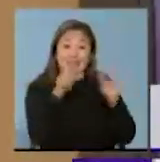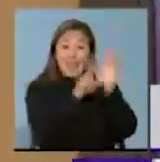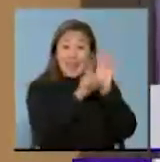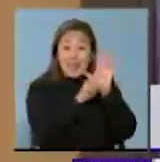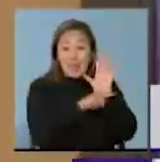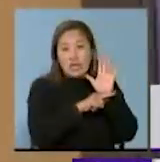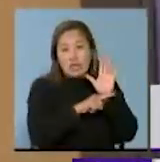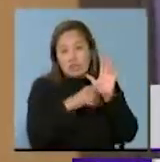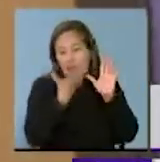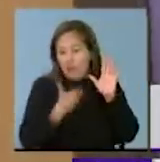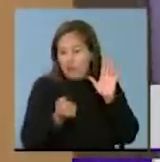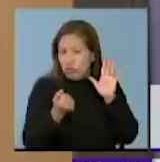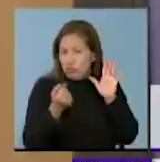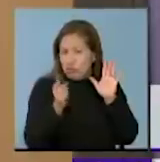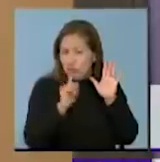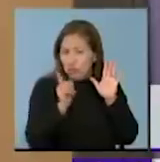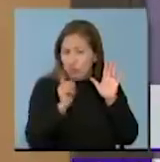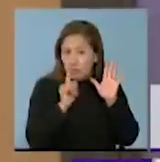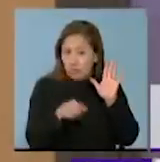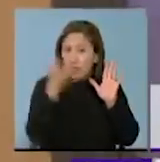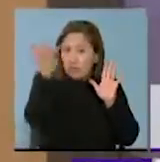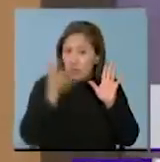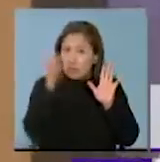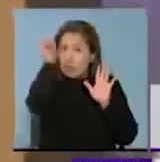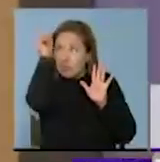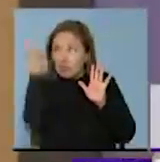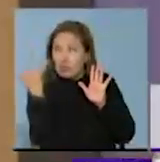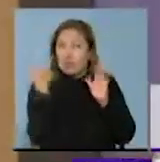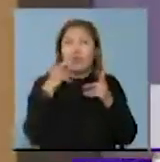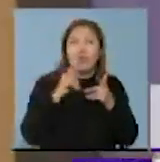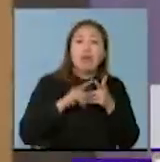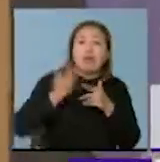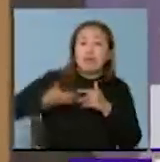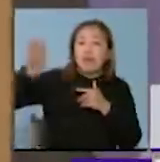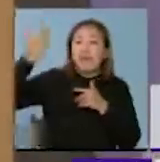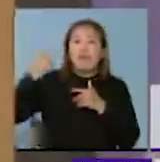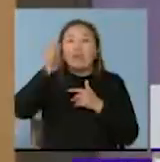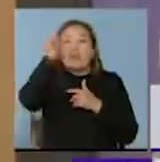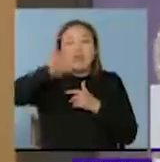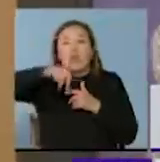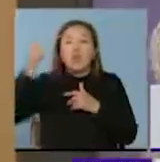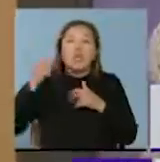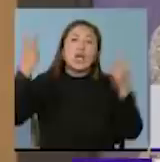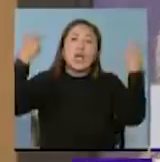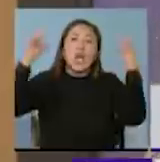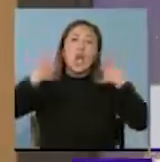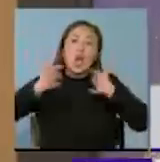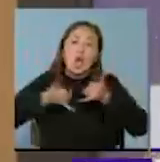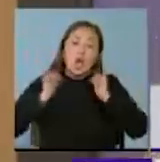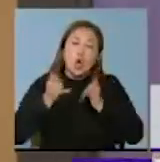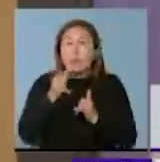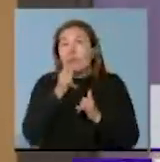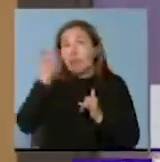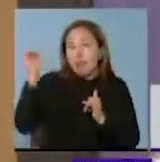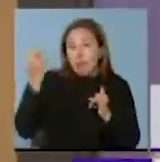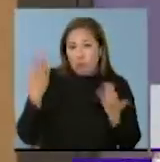más que la ley del aborto, que acá hay toda una ideología de género que viene de afuera, que los jóvenes tal vez lo toman como moda,